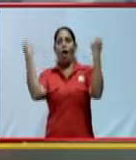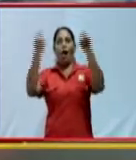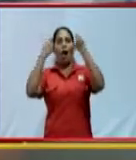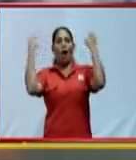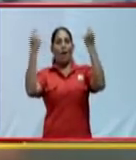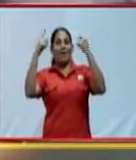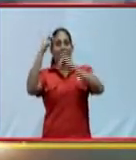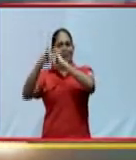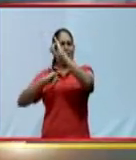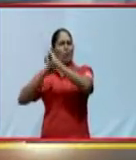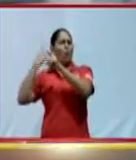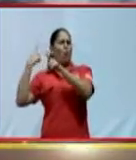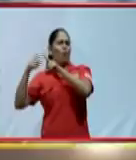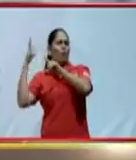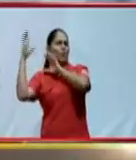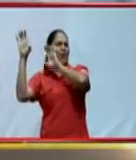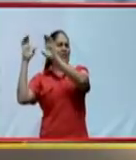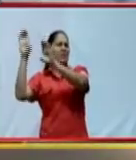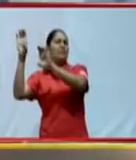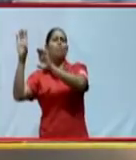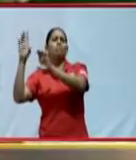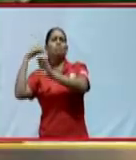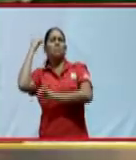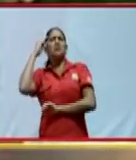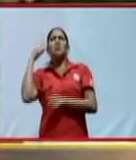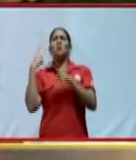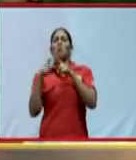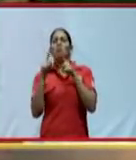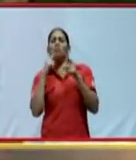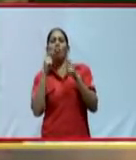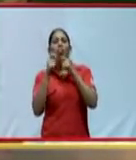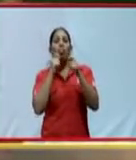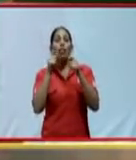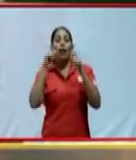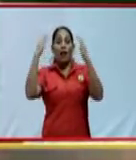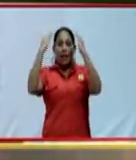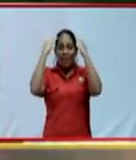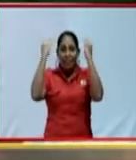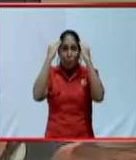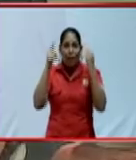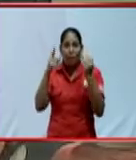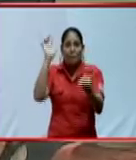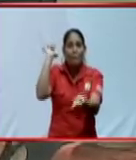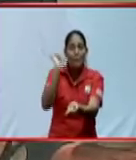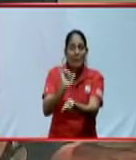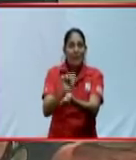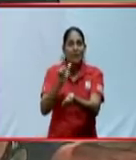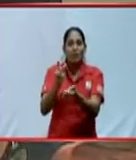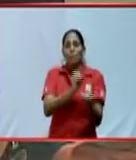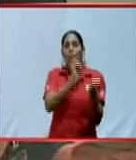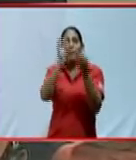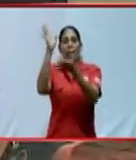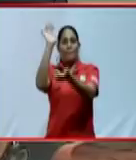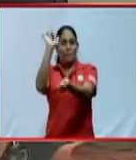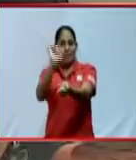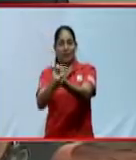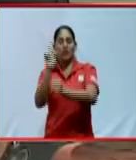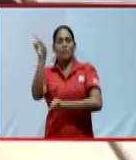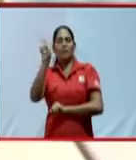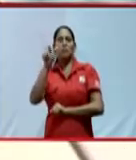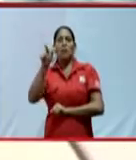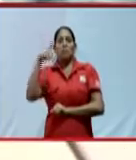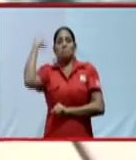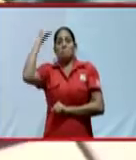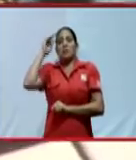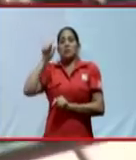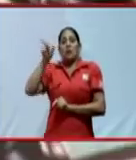del Servicio de Inteligencia de Venezuela porque supuestamente planeó un golpe de Estado contra el presidente Nicolás Maduro. Pero ya los trabajos para